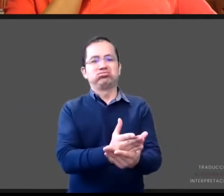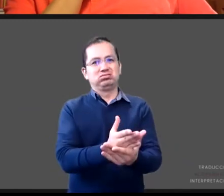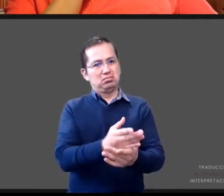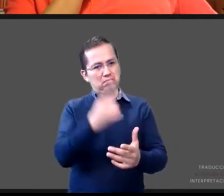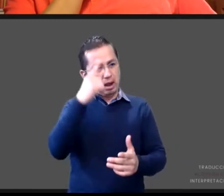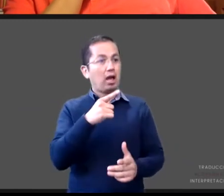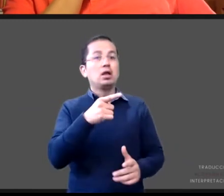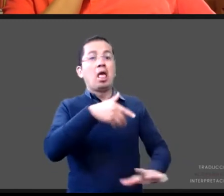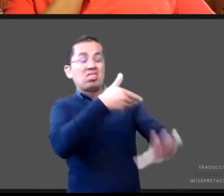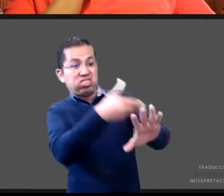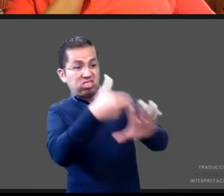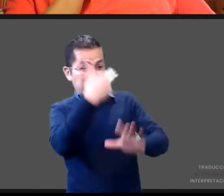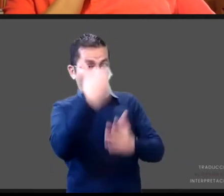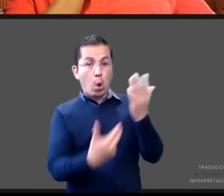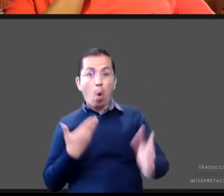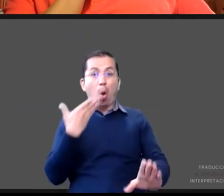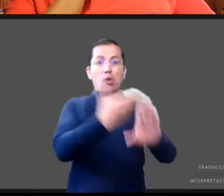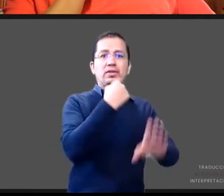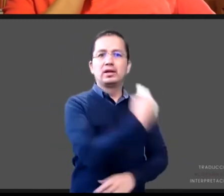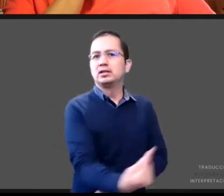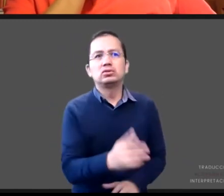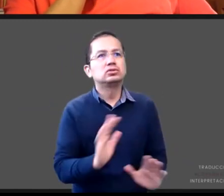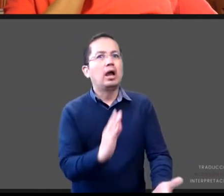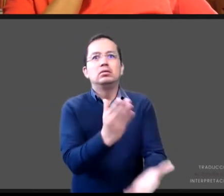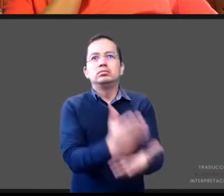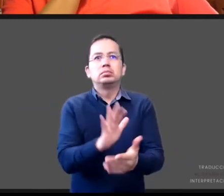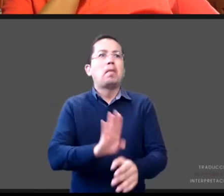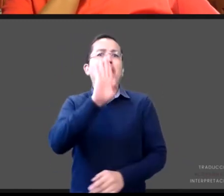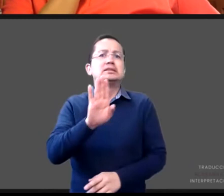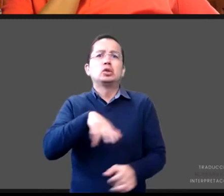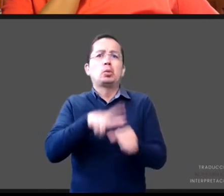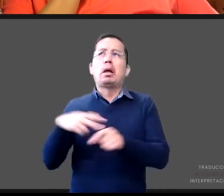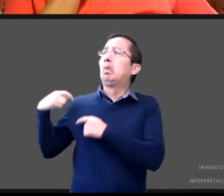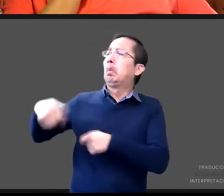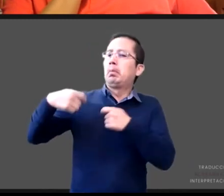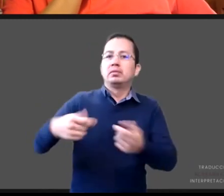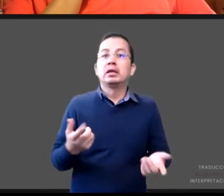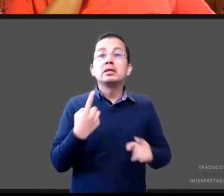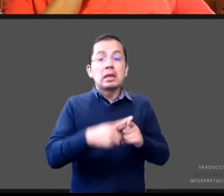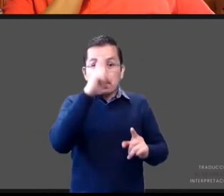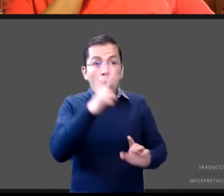como decían los ponentes, pues ocurren en casa por personas cercanas, por personas que en principio